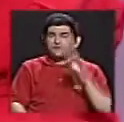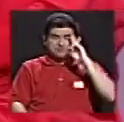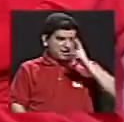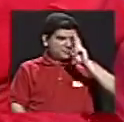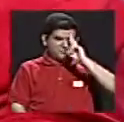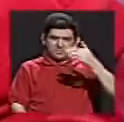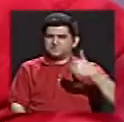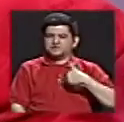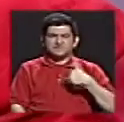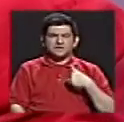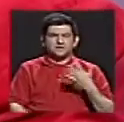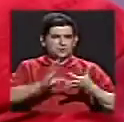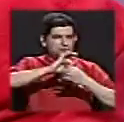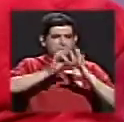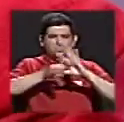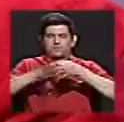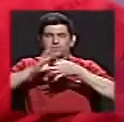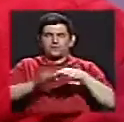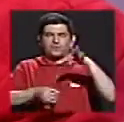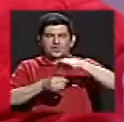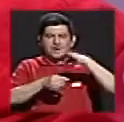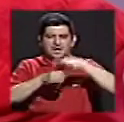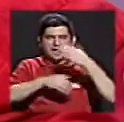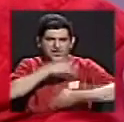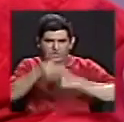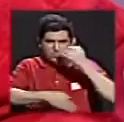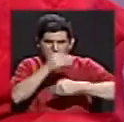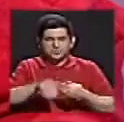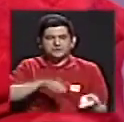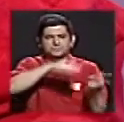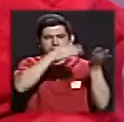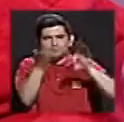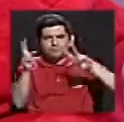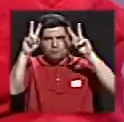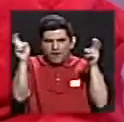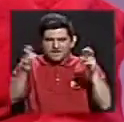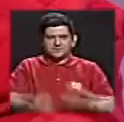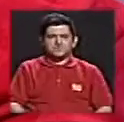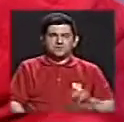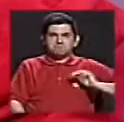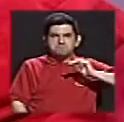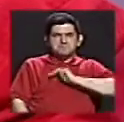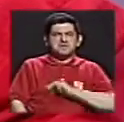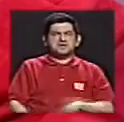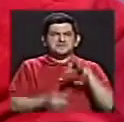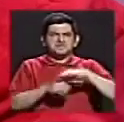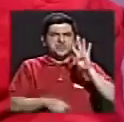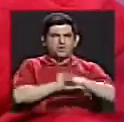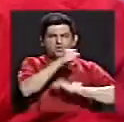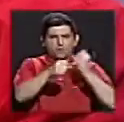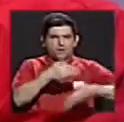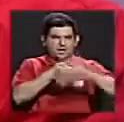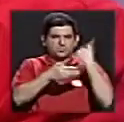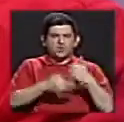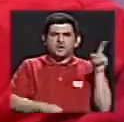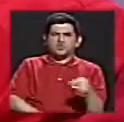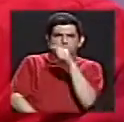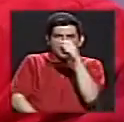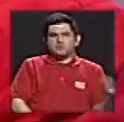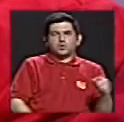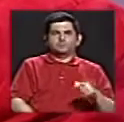respetado, digamos, el eslabón de la agrocadena. Las agrocadenas están muertas. O sea, el Ministerio de Agricultura entró hace casi 4 años y casi que las